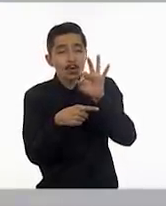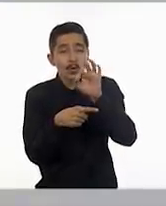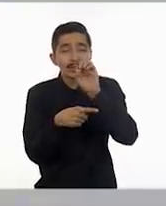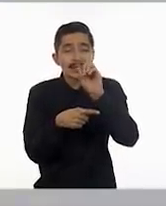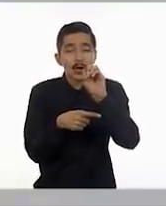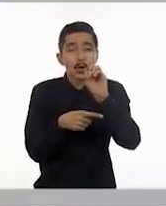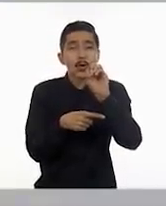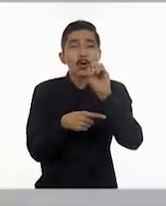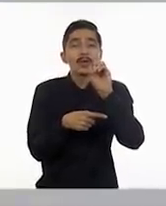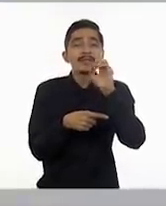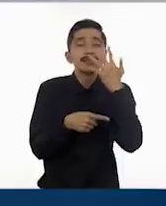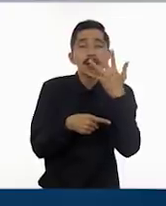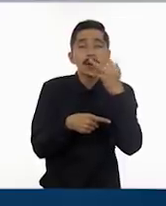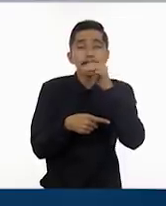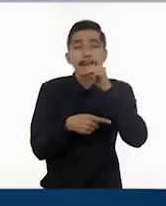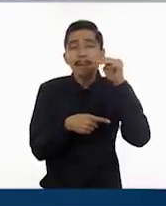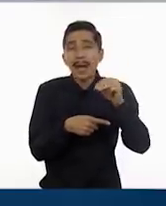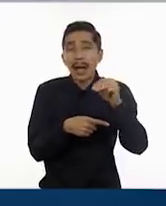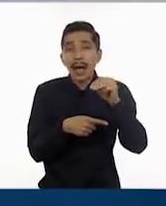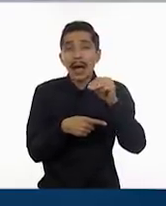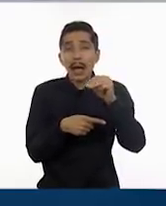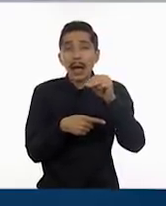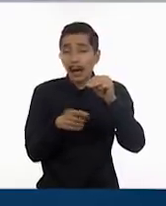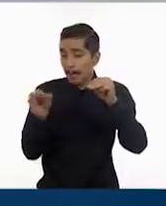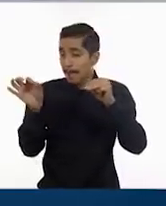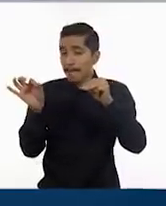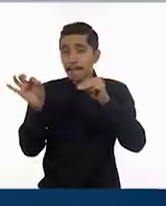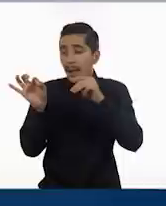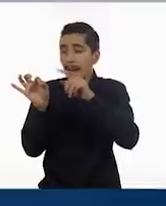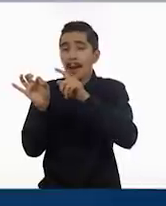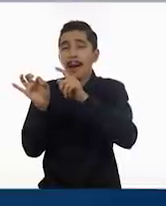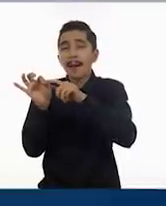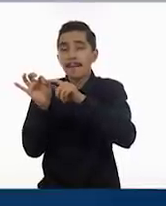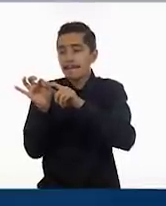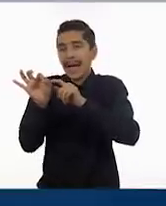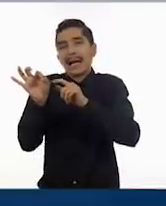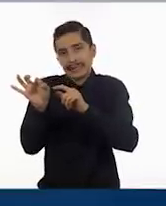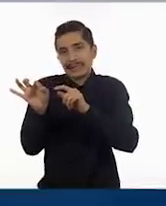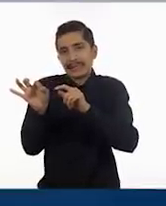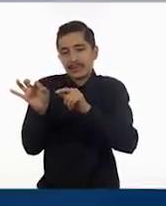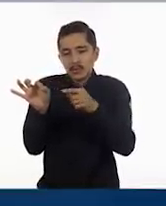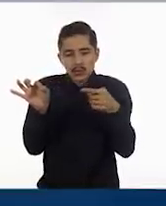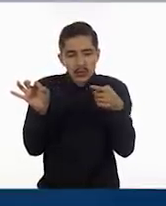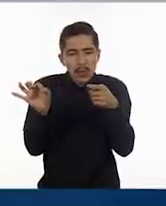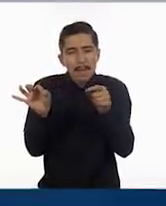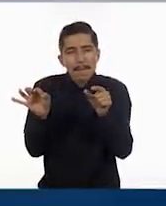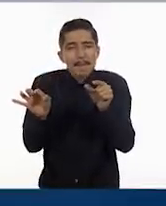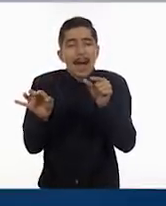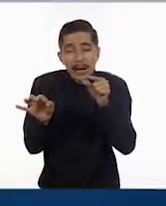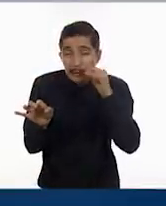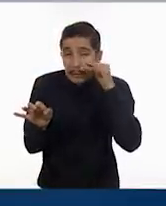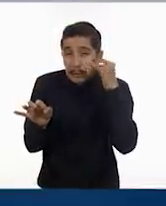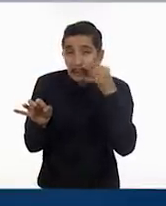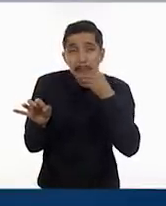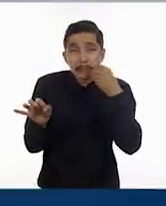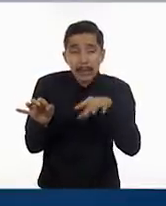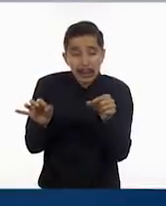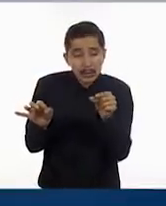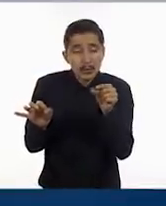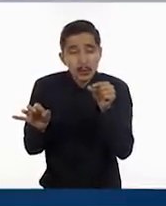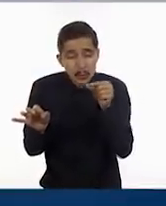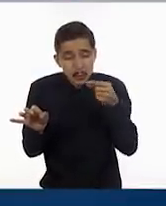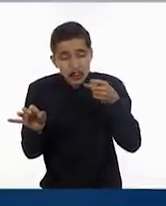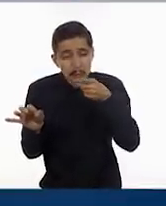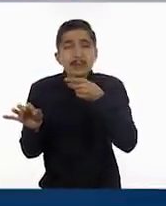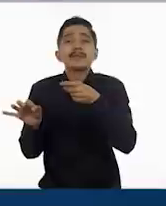0.05 milímetros. Imagínense, en comparación del óvulo es muchísimo más pequeño. Claro. También otra de las características que